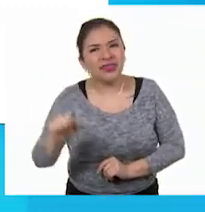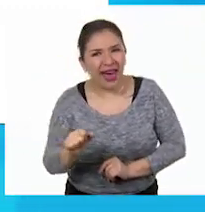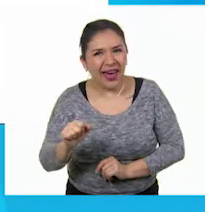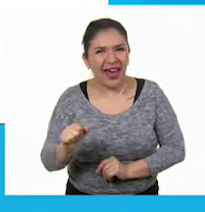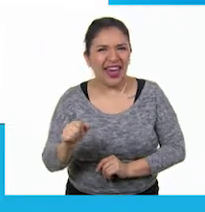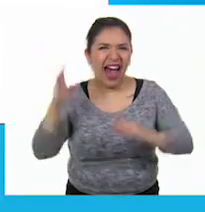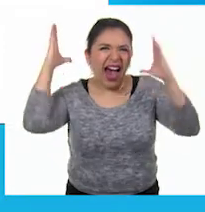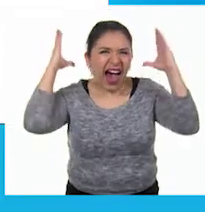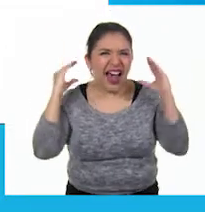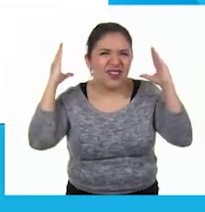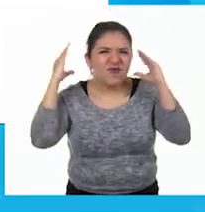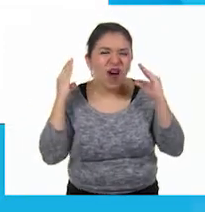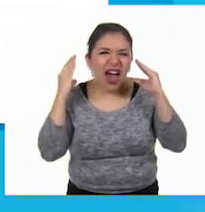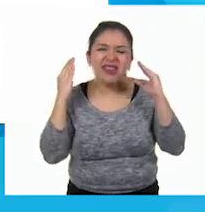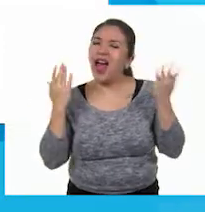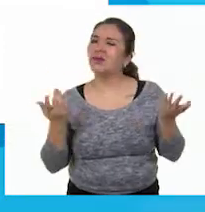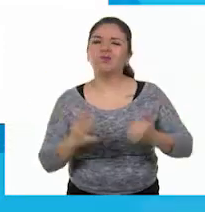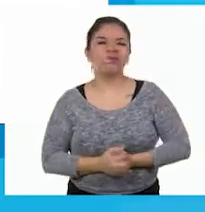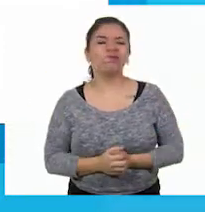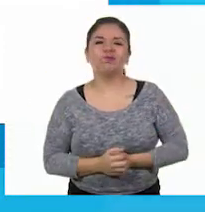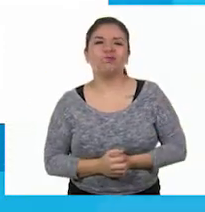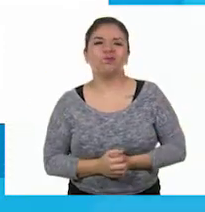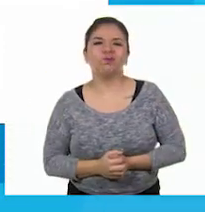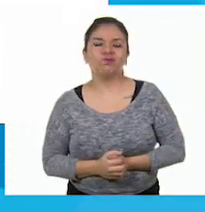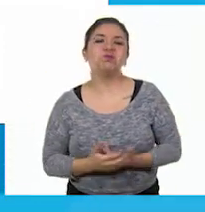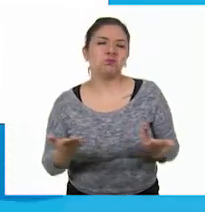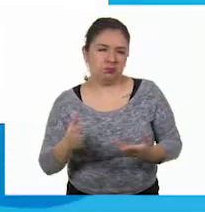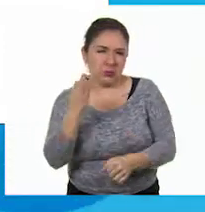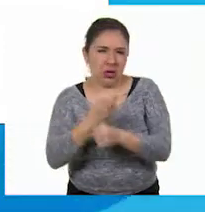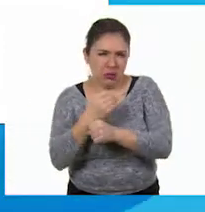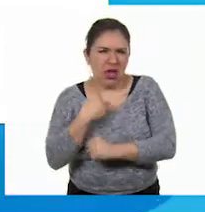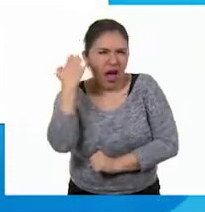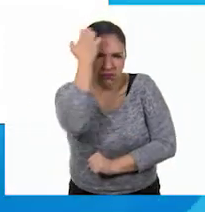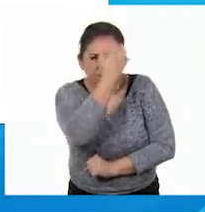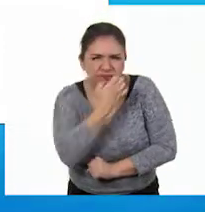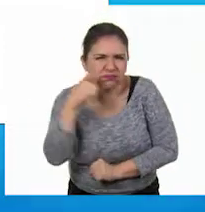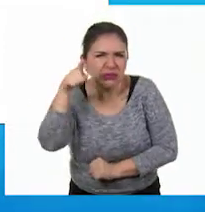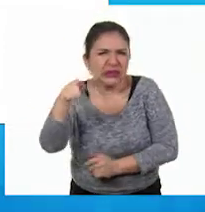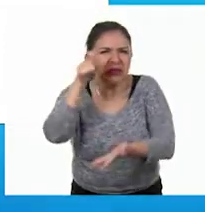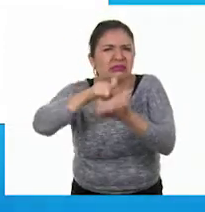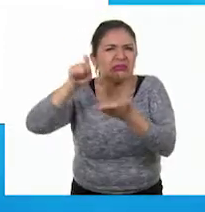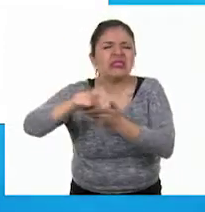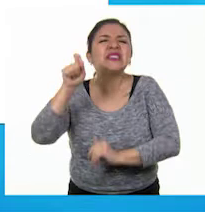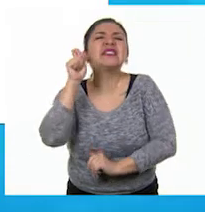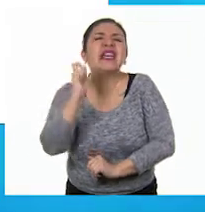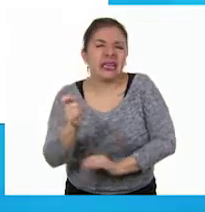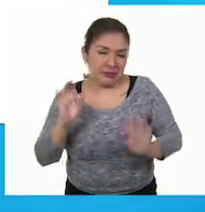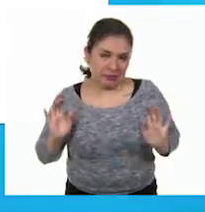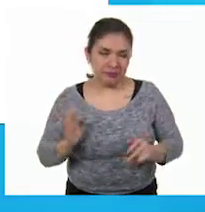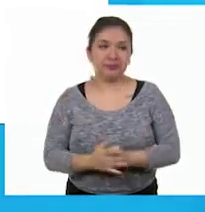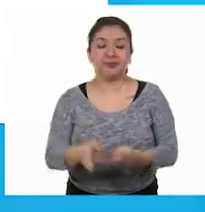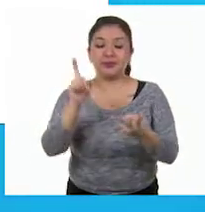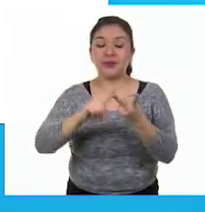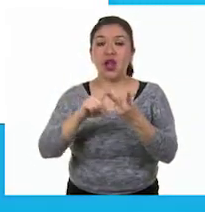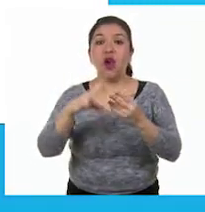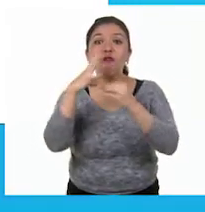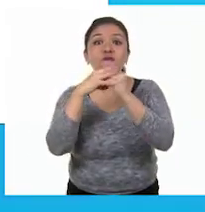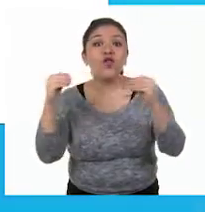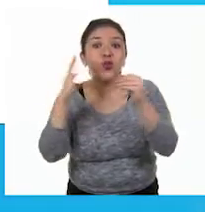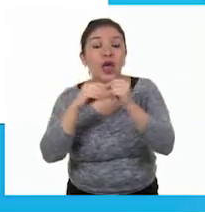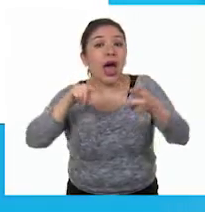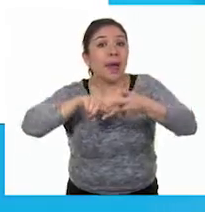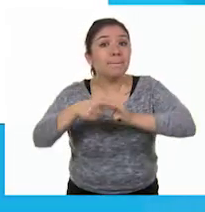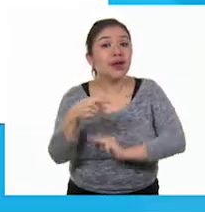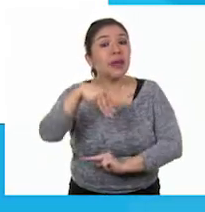La calmoada, exacto. Ahorita vamos a analizar lo que nos escribió José. Ajá. Dice, es una fruta y